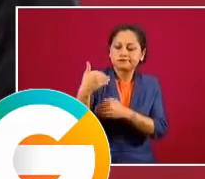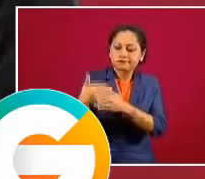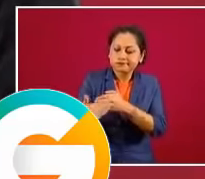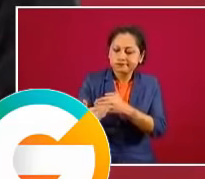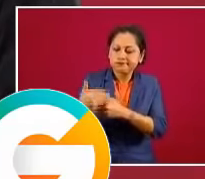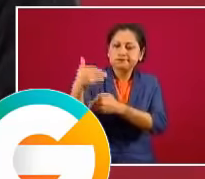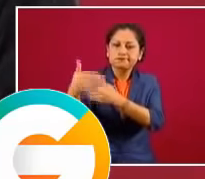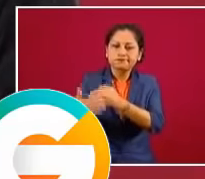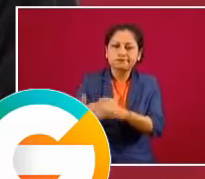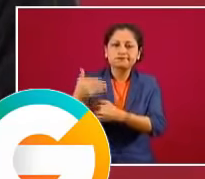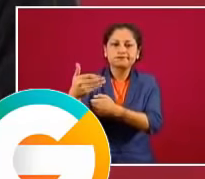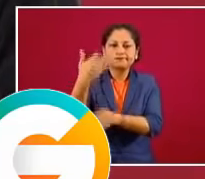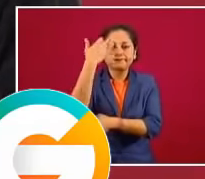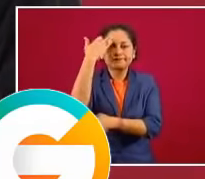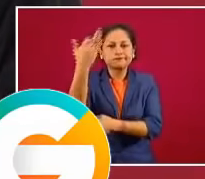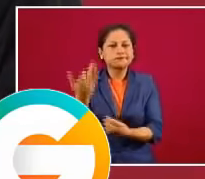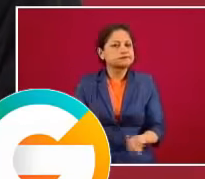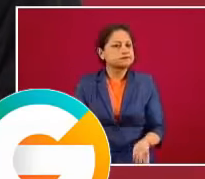requerimos de